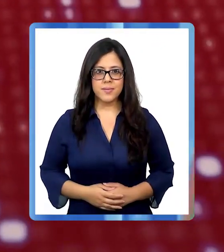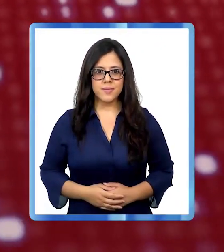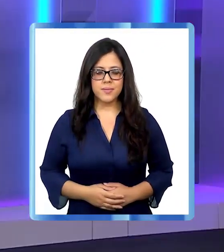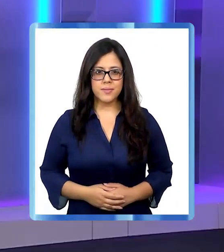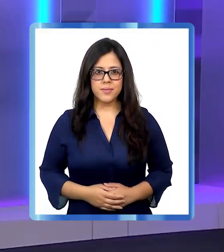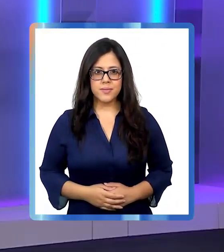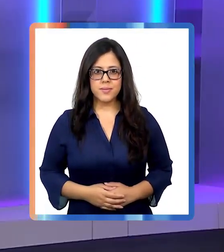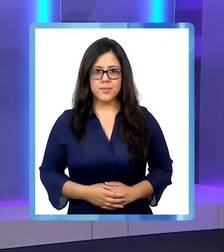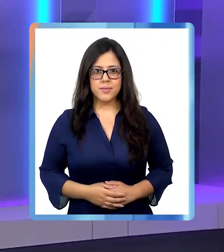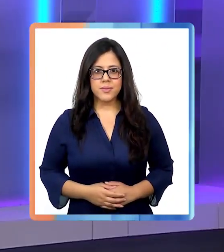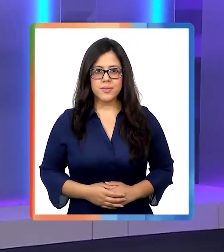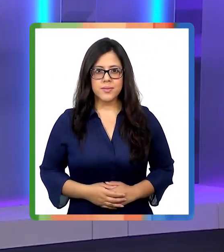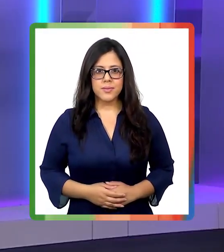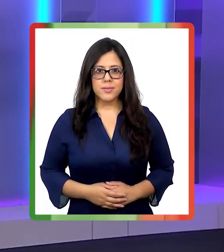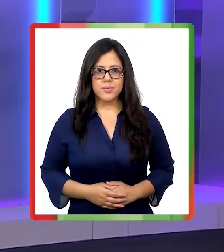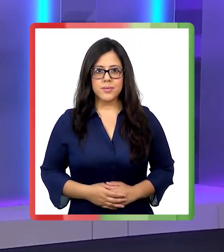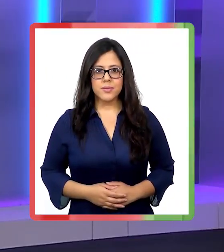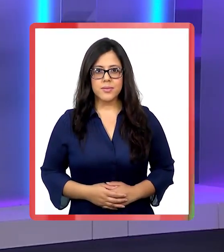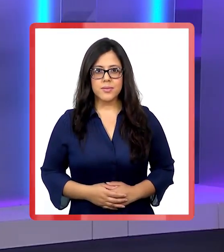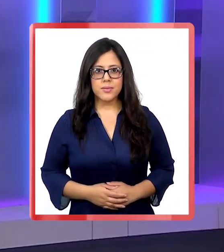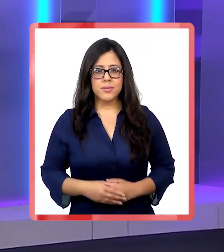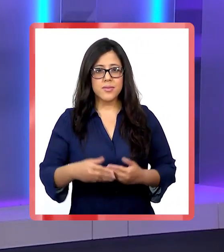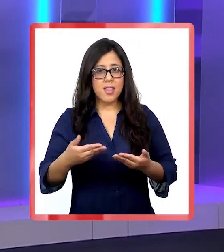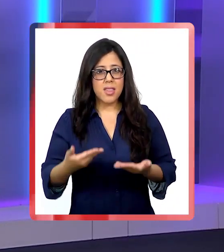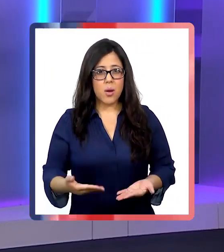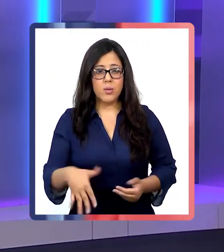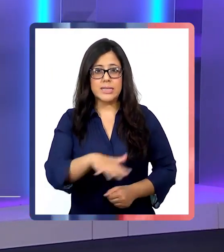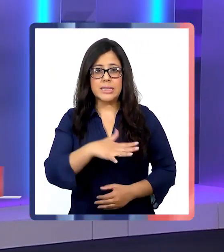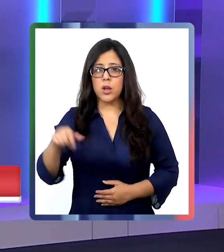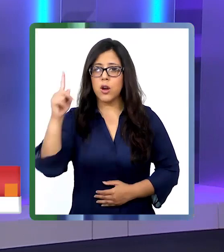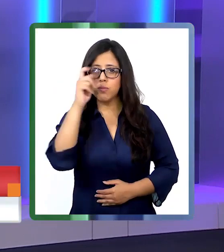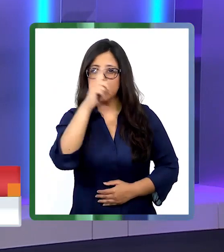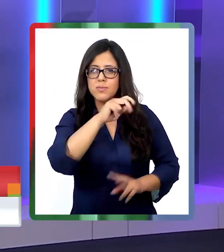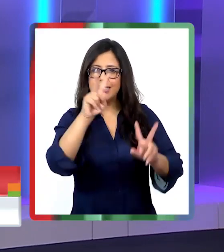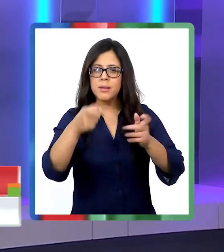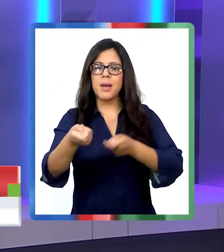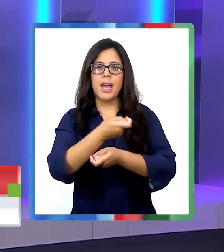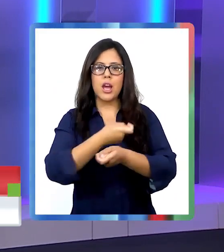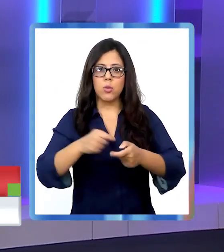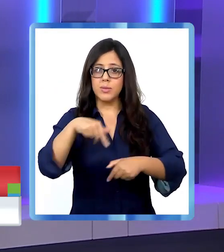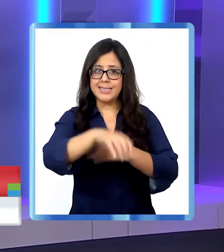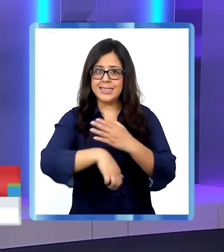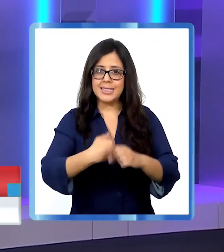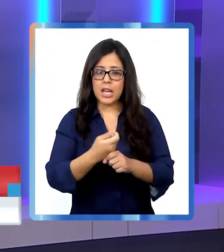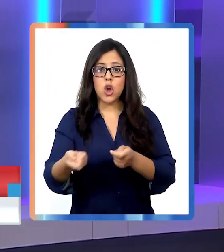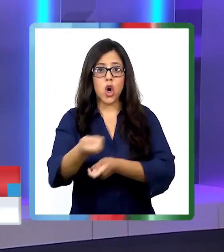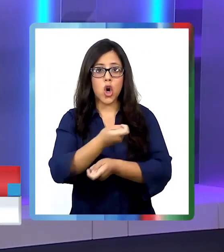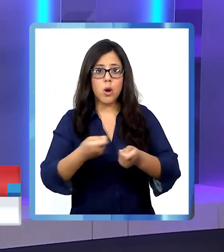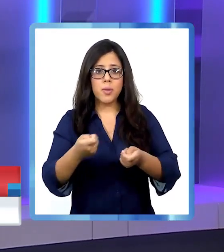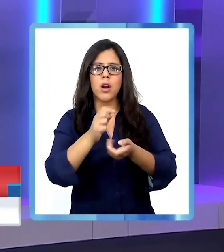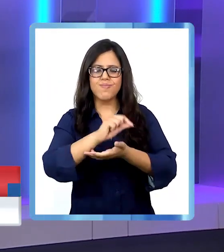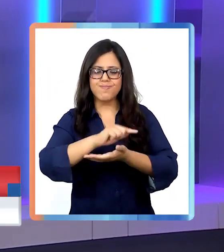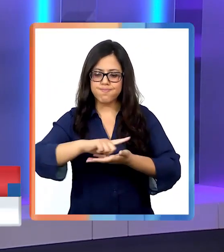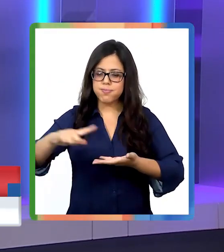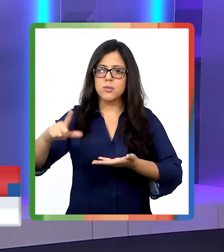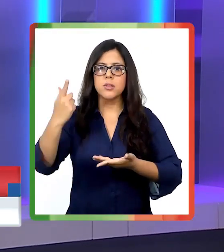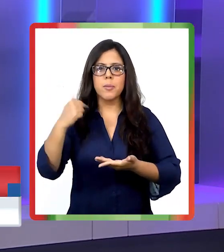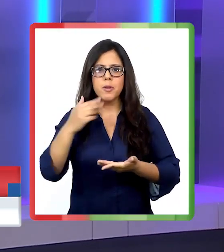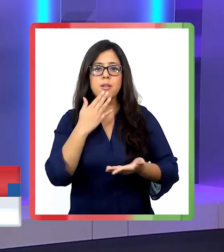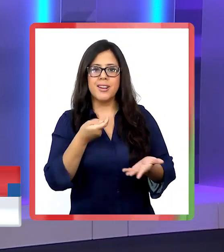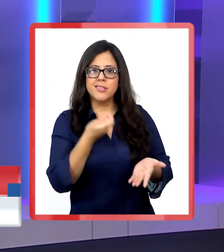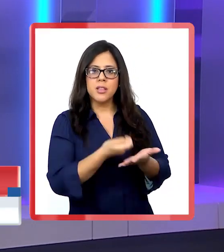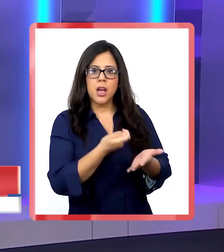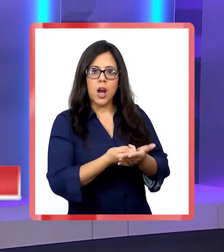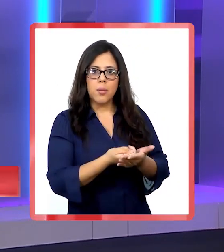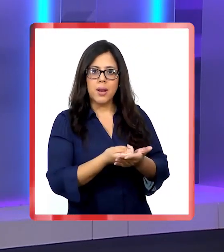Noticias. Vienen tiempos muy complejos en materia económica. Este año la economía ha crecido y el consumo